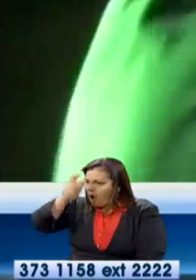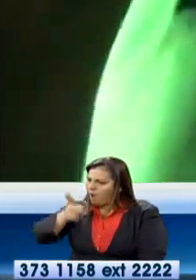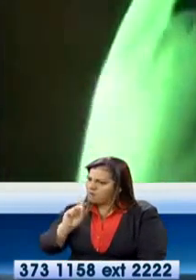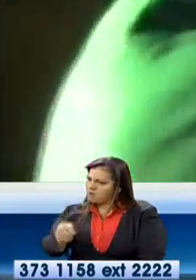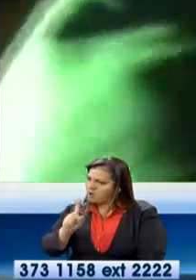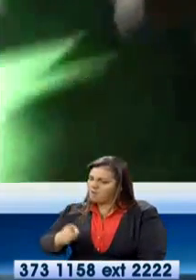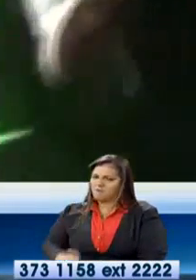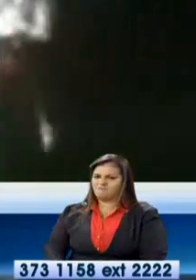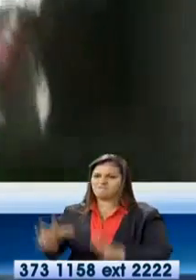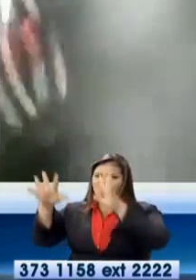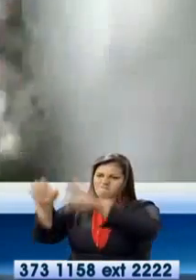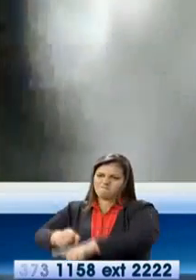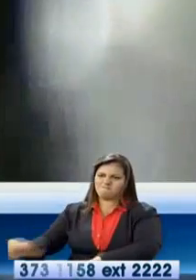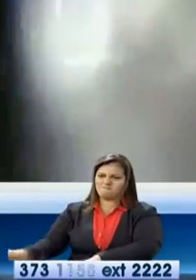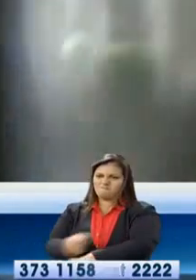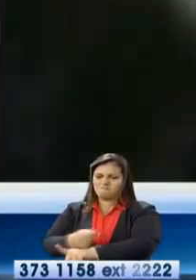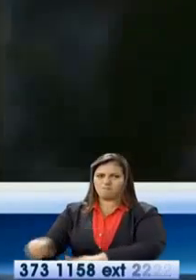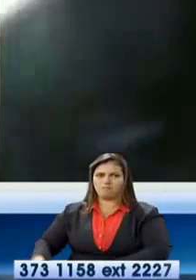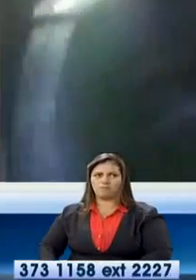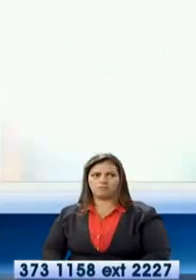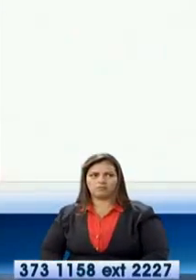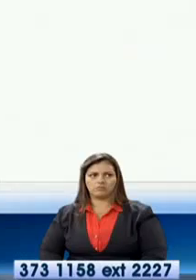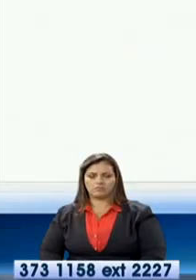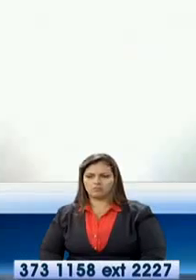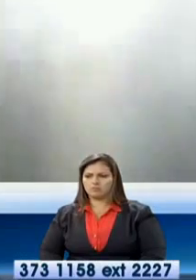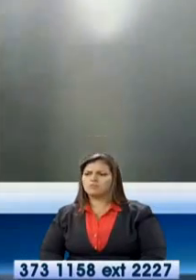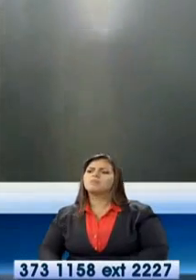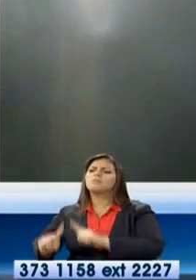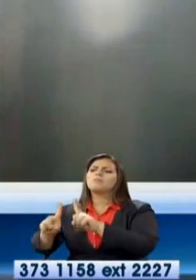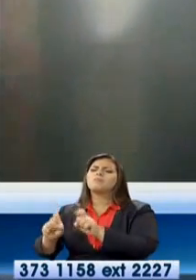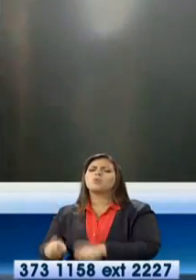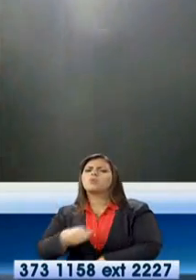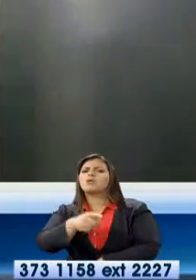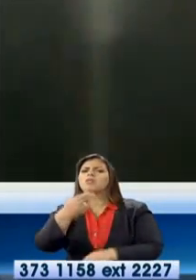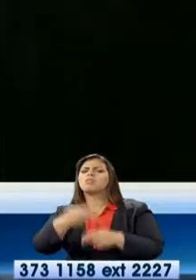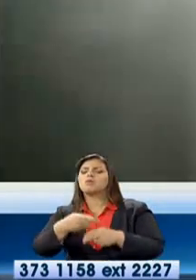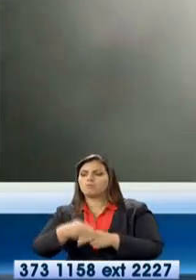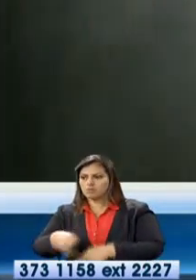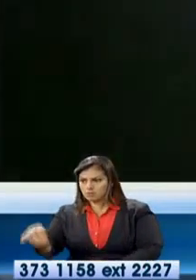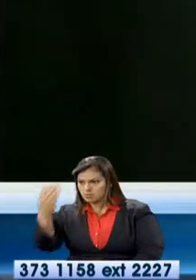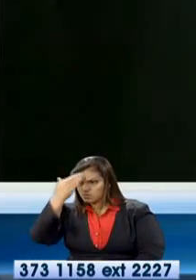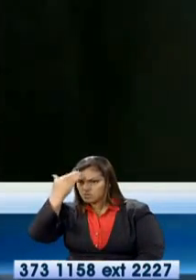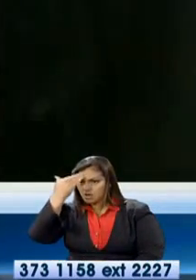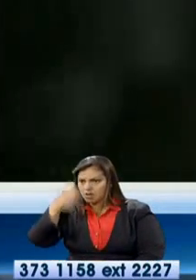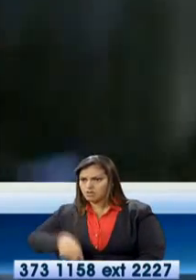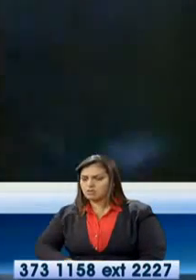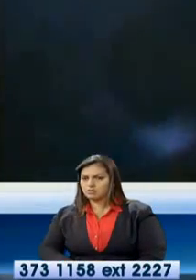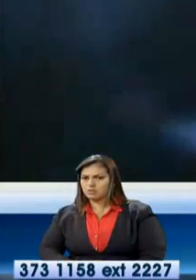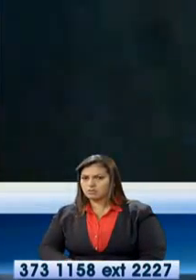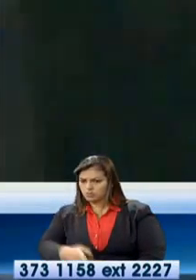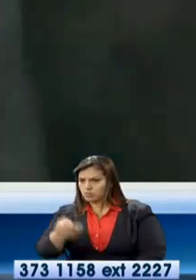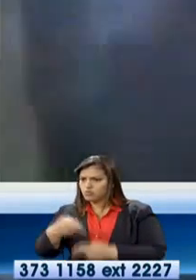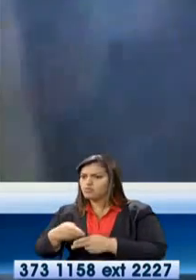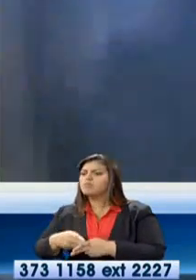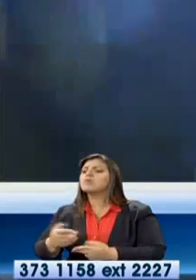Dime, ¿cómo se llama él? ¿Cómo se llama esa persona? ¿Sabes? ¿Cómo se llama? ¿Su nombre sabes? ¿Puedes decirme su nombre?